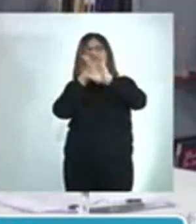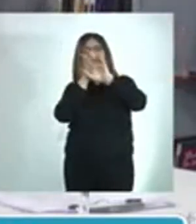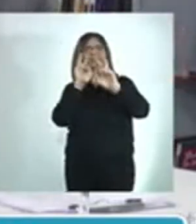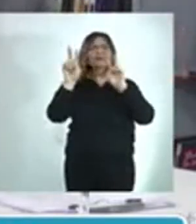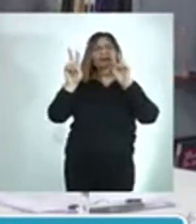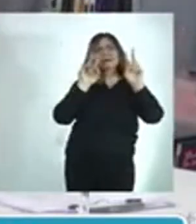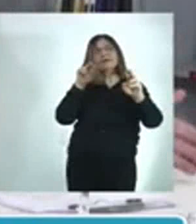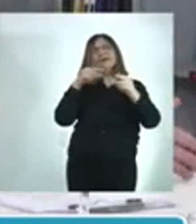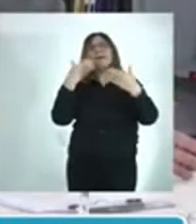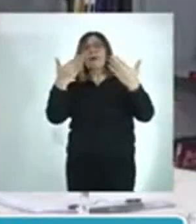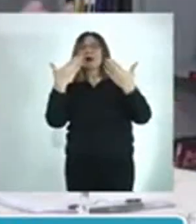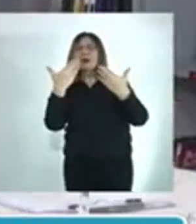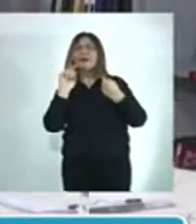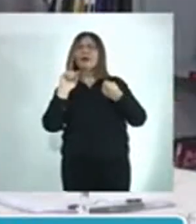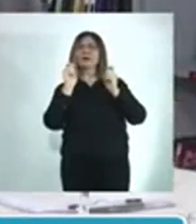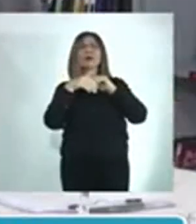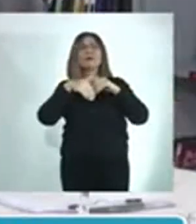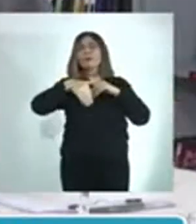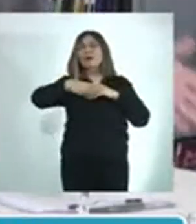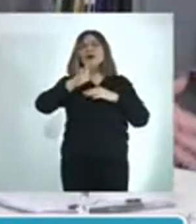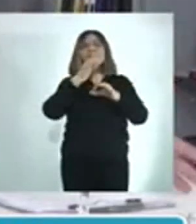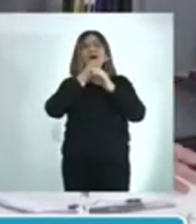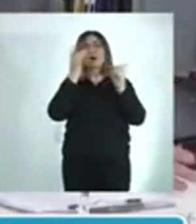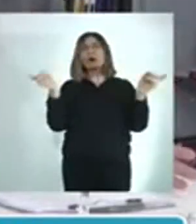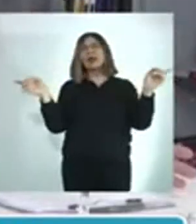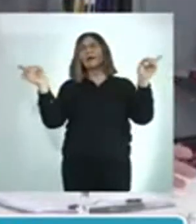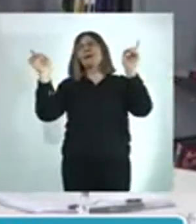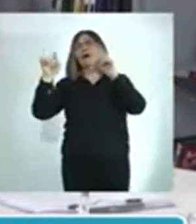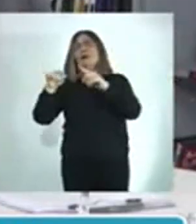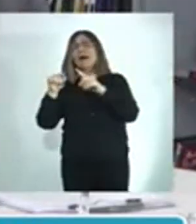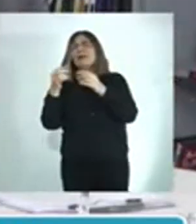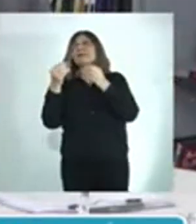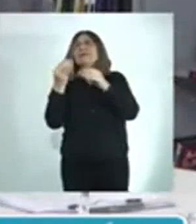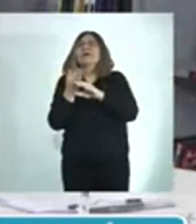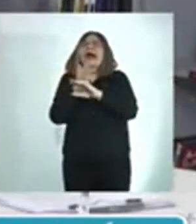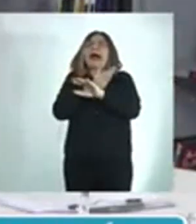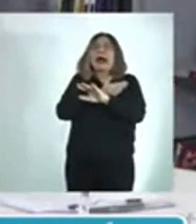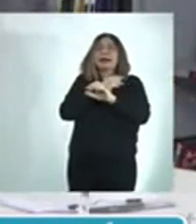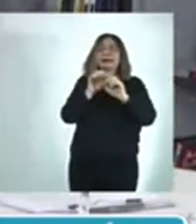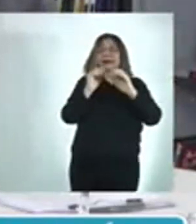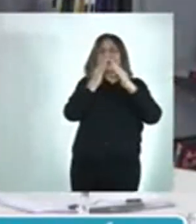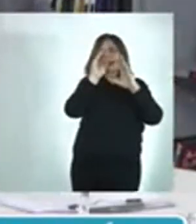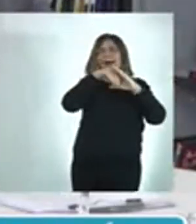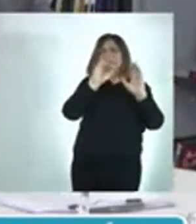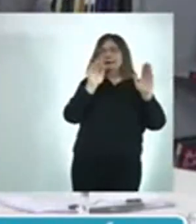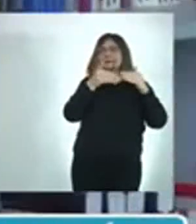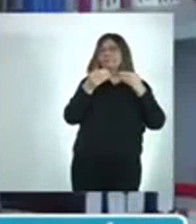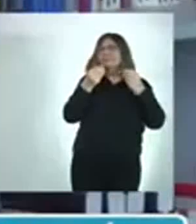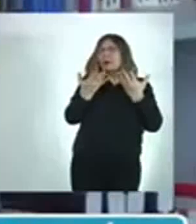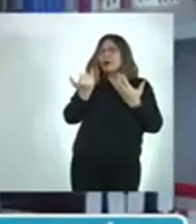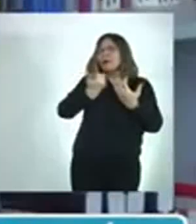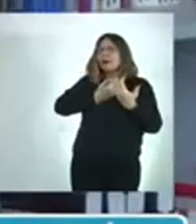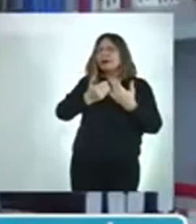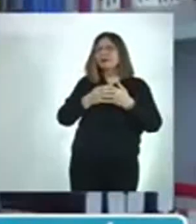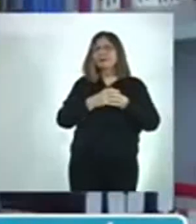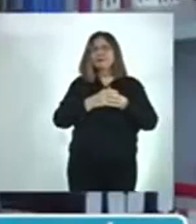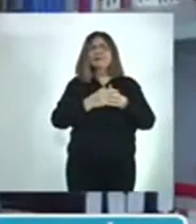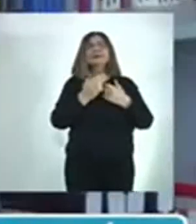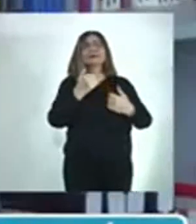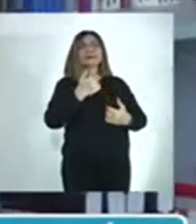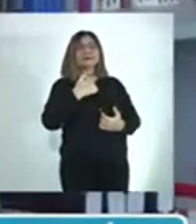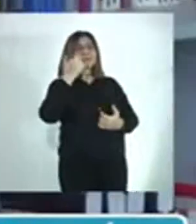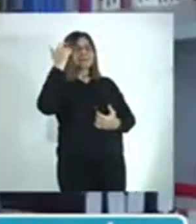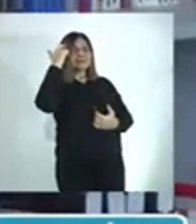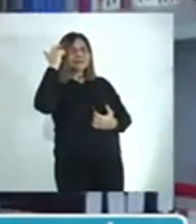mundo, volvamos a las aulas en algún momento y en este momento de pandemia. ¿Cómo lo analiza usted, gobernador? Bueno, creo que estos son los